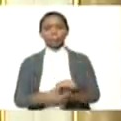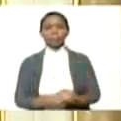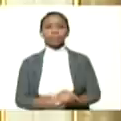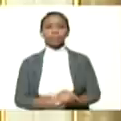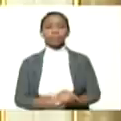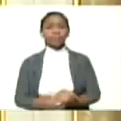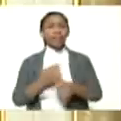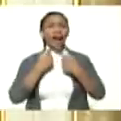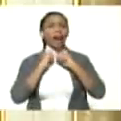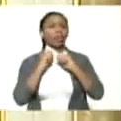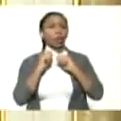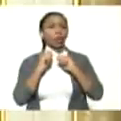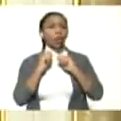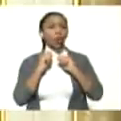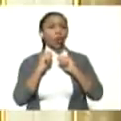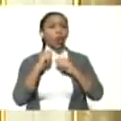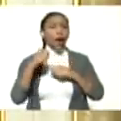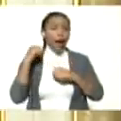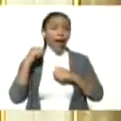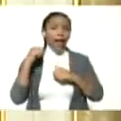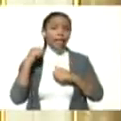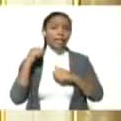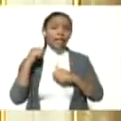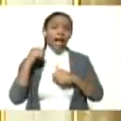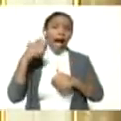Aristóbulo fue un hombre